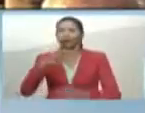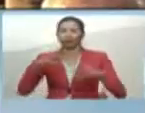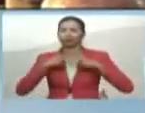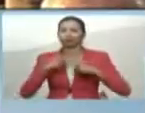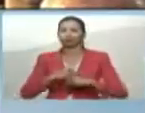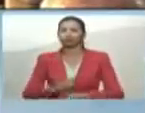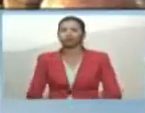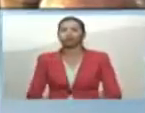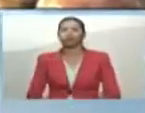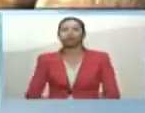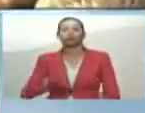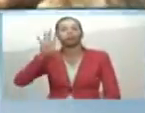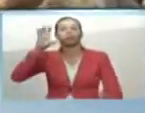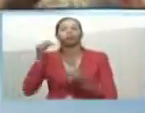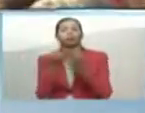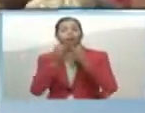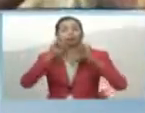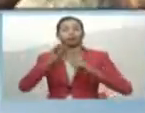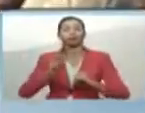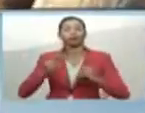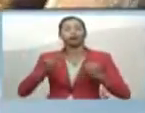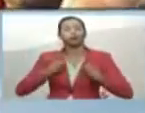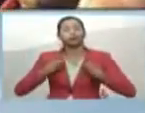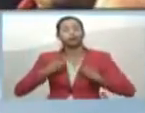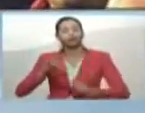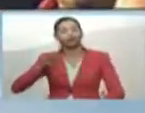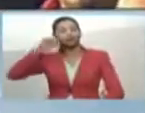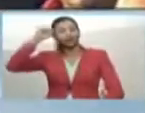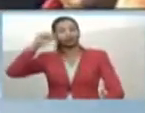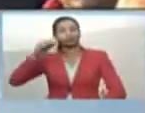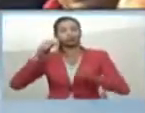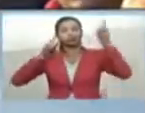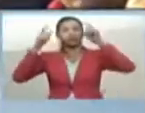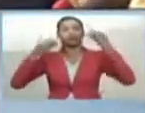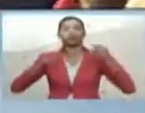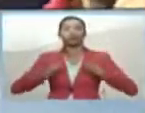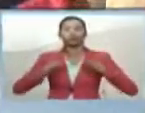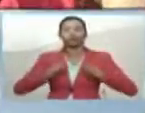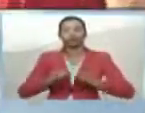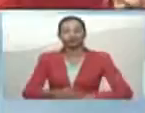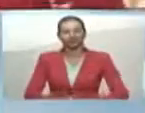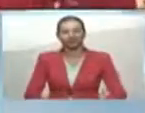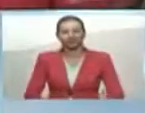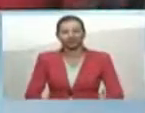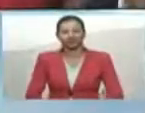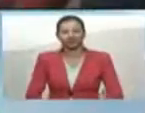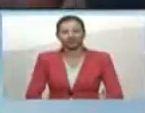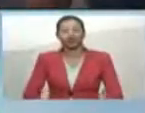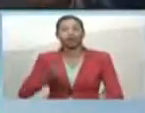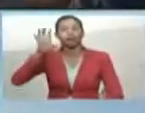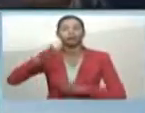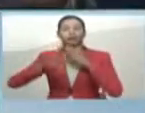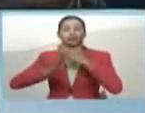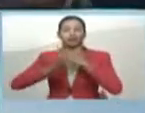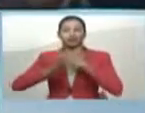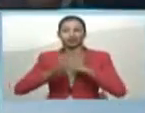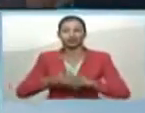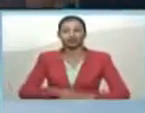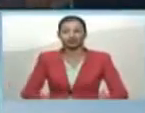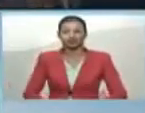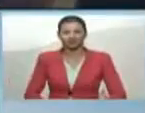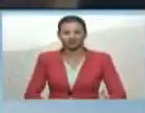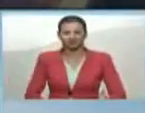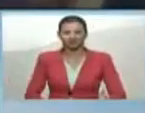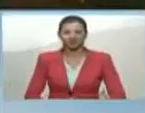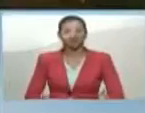patria independencia, viviremos y venceremos. Chávez vive, camarada. La patria sigue.